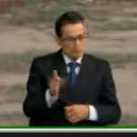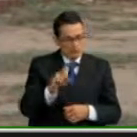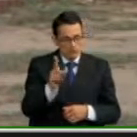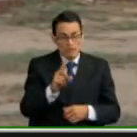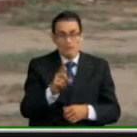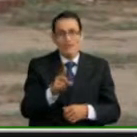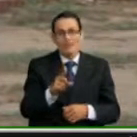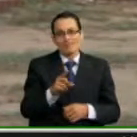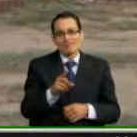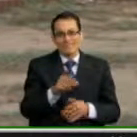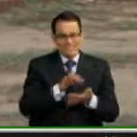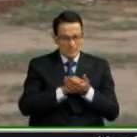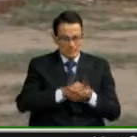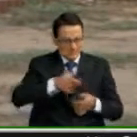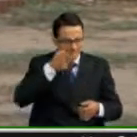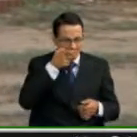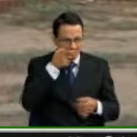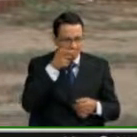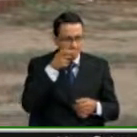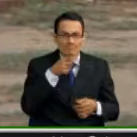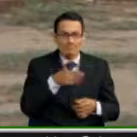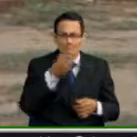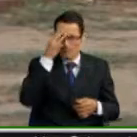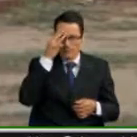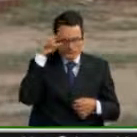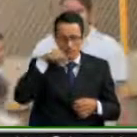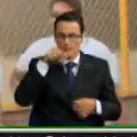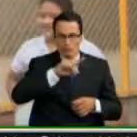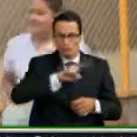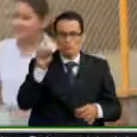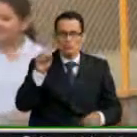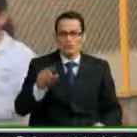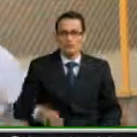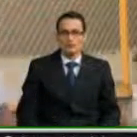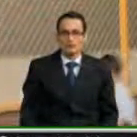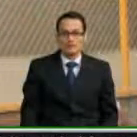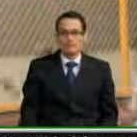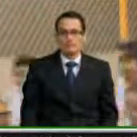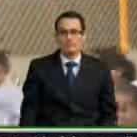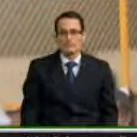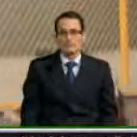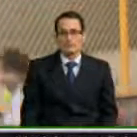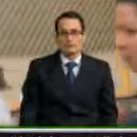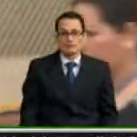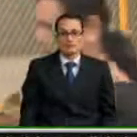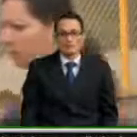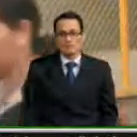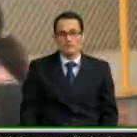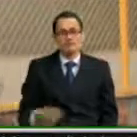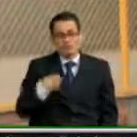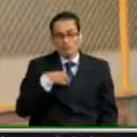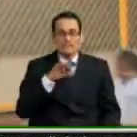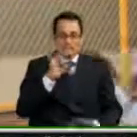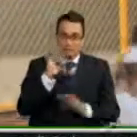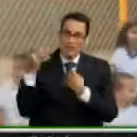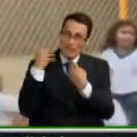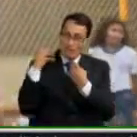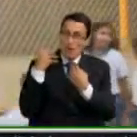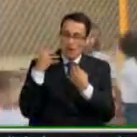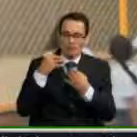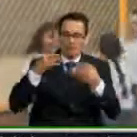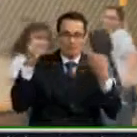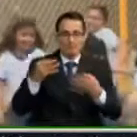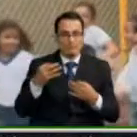va a combatir de manera directa la piratería en la ciudad de Cúcuta. Tenemos nosotros ya unas instrucciones claras, precisas, especialmente